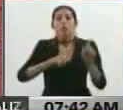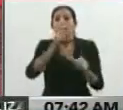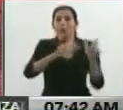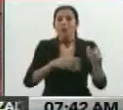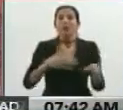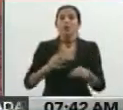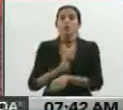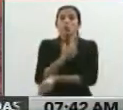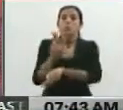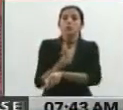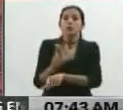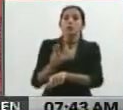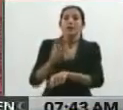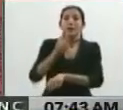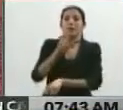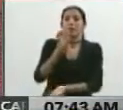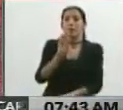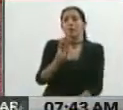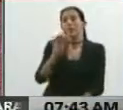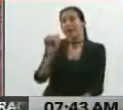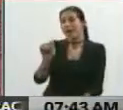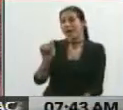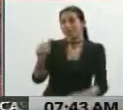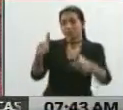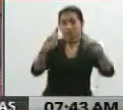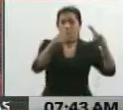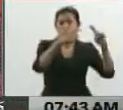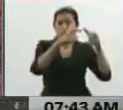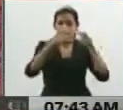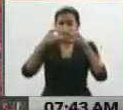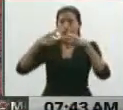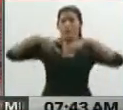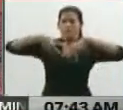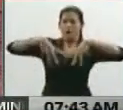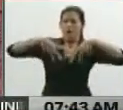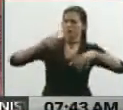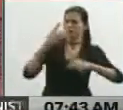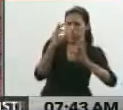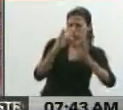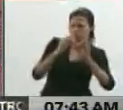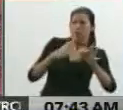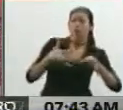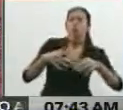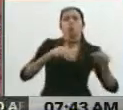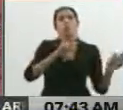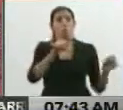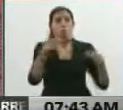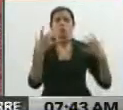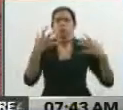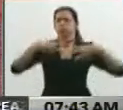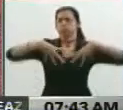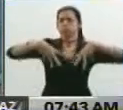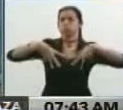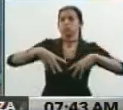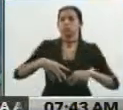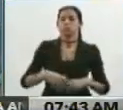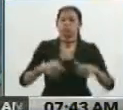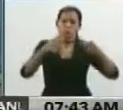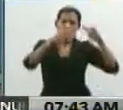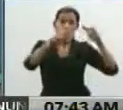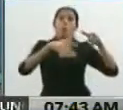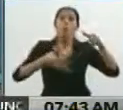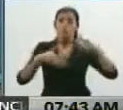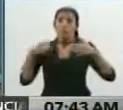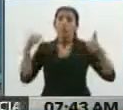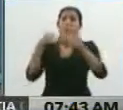en una concentración que ellos mismos llaman de que de que va mucha gente y que están conglomerados puede ocasionar un accidente